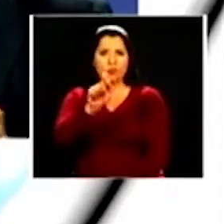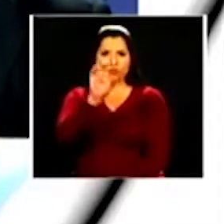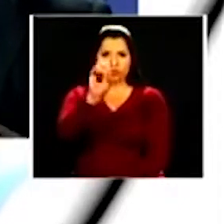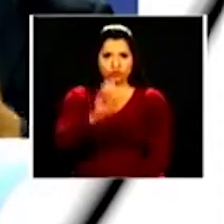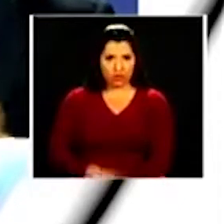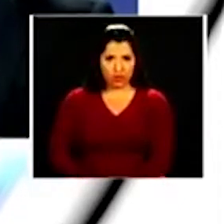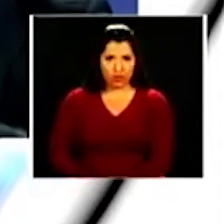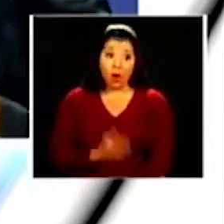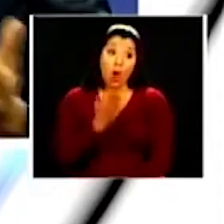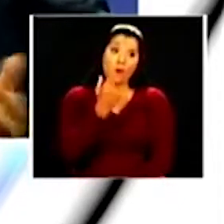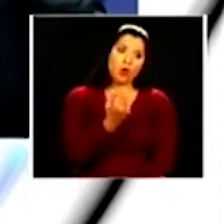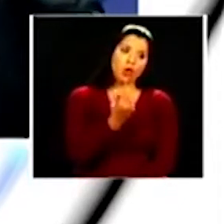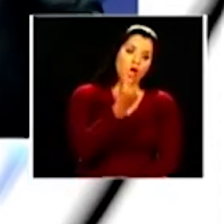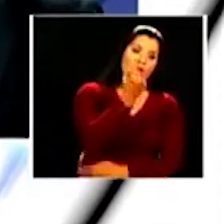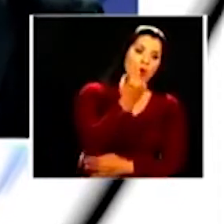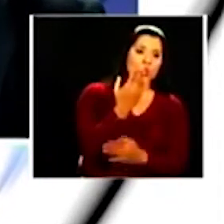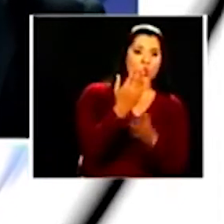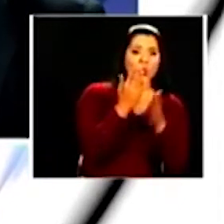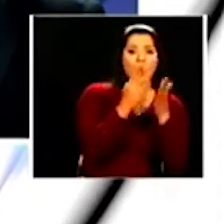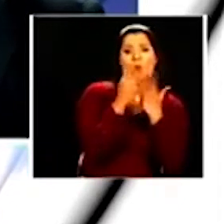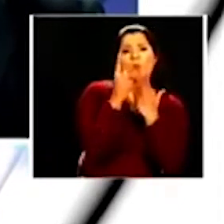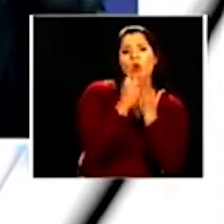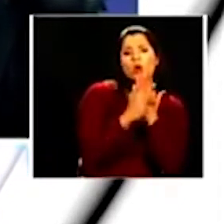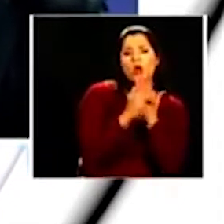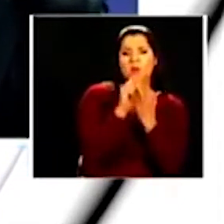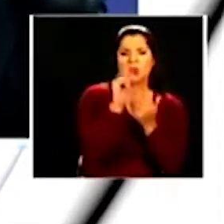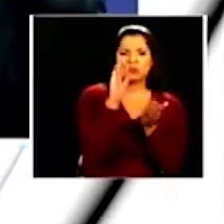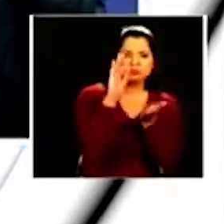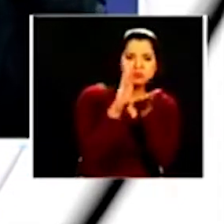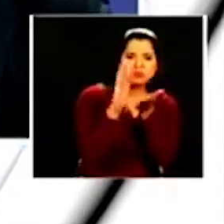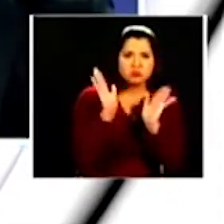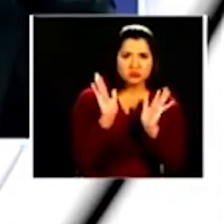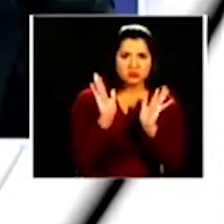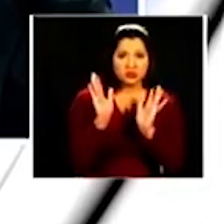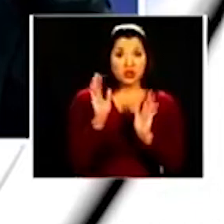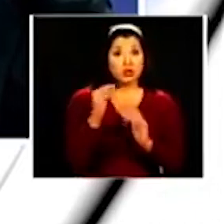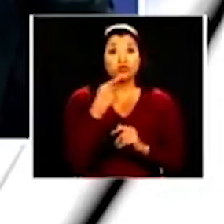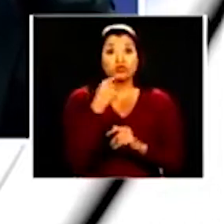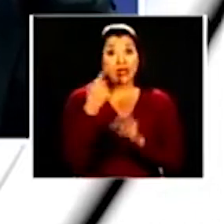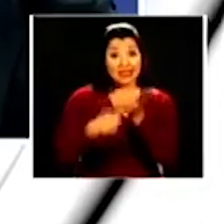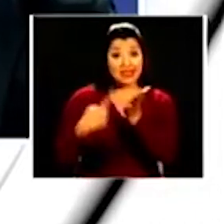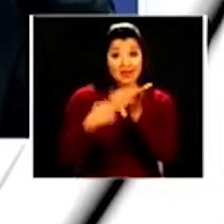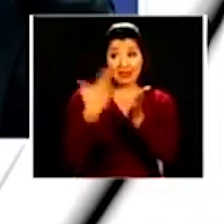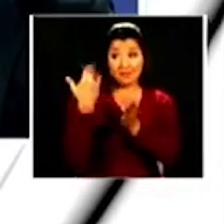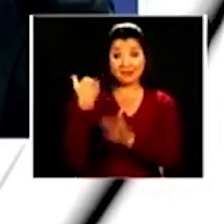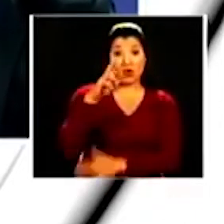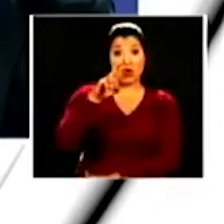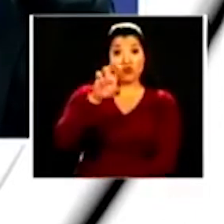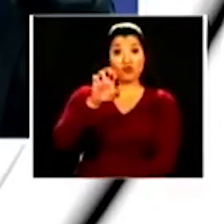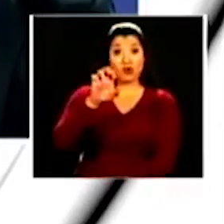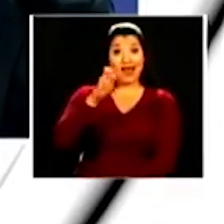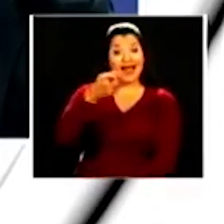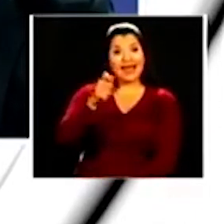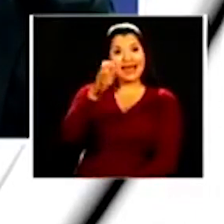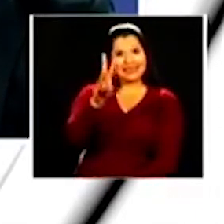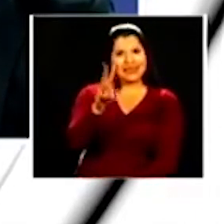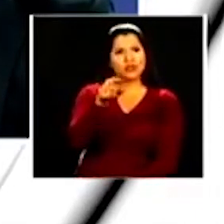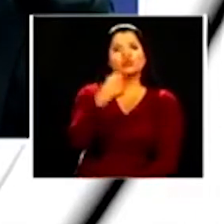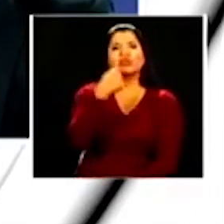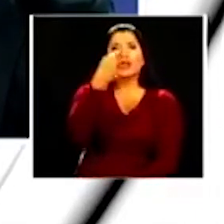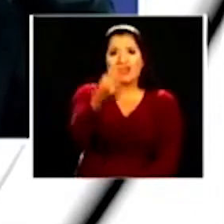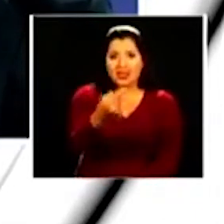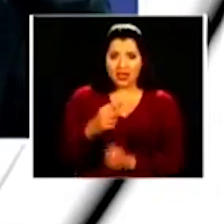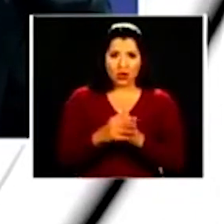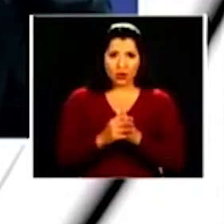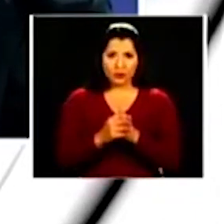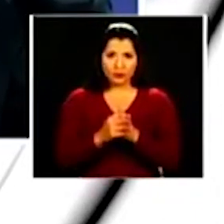programa modesto, pequeño, que no tenía, usted en el debate pasado, Repretel, dijo que según el Estado de la Nación es el que más propuestas tenía.